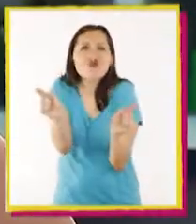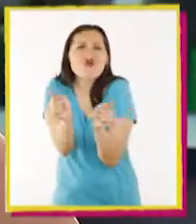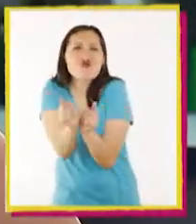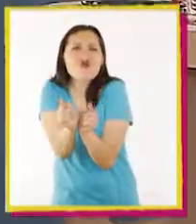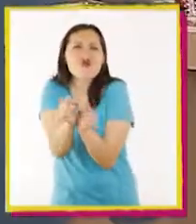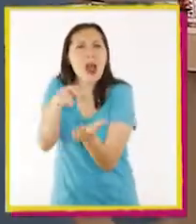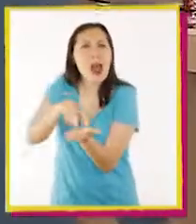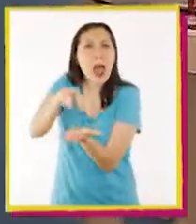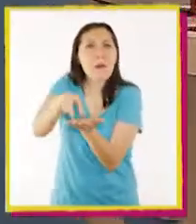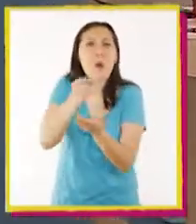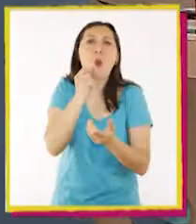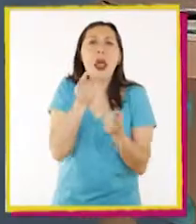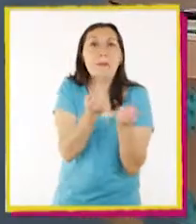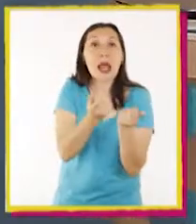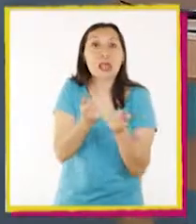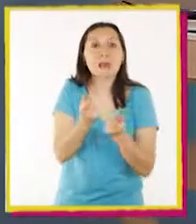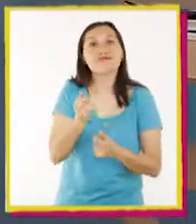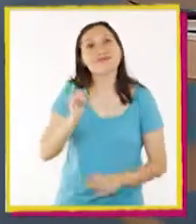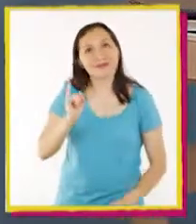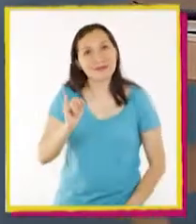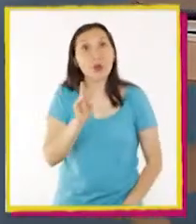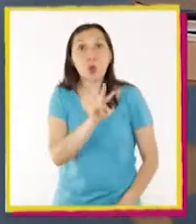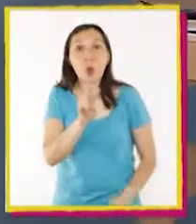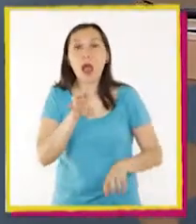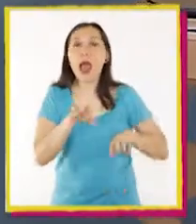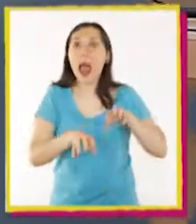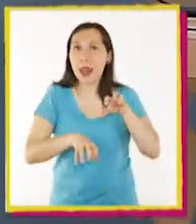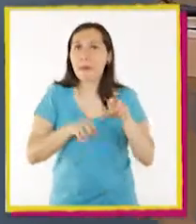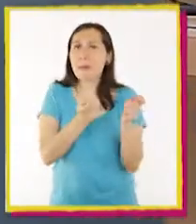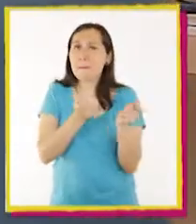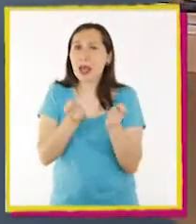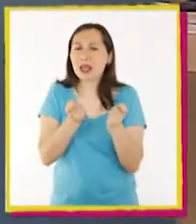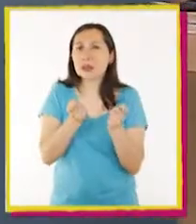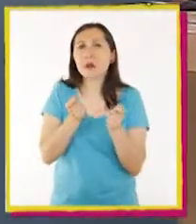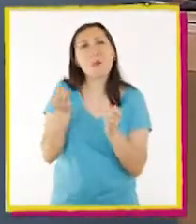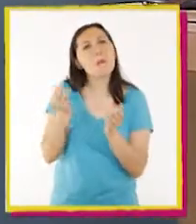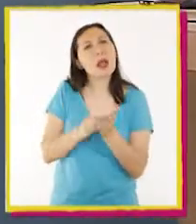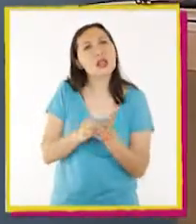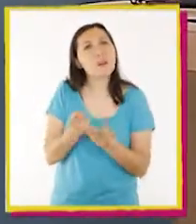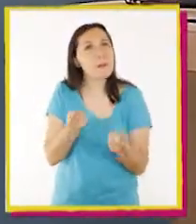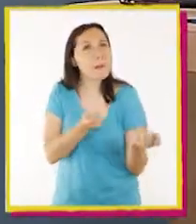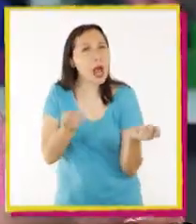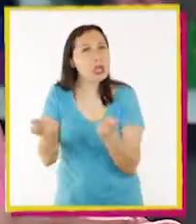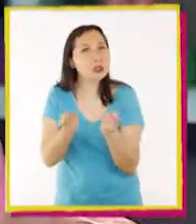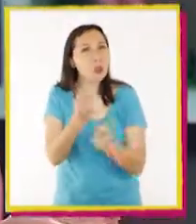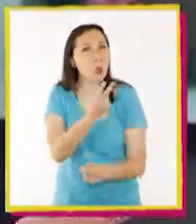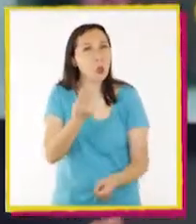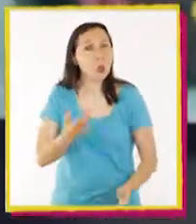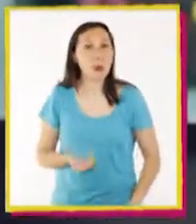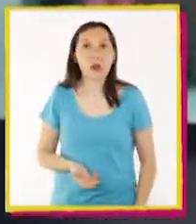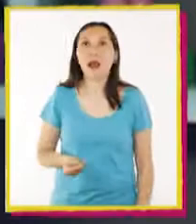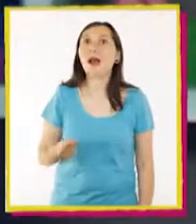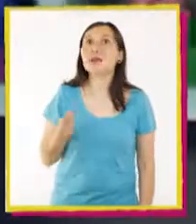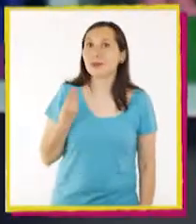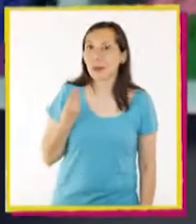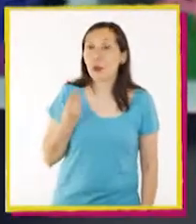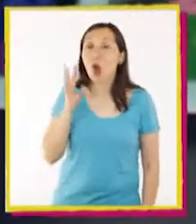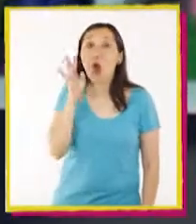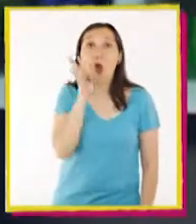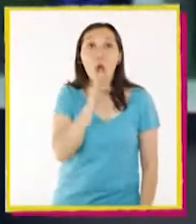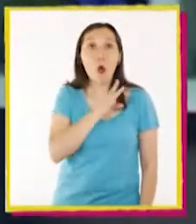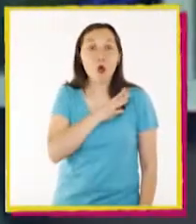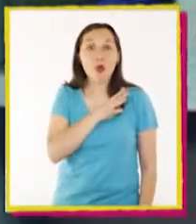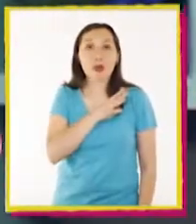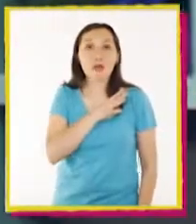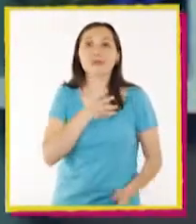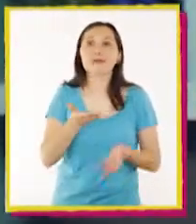rana? ¡Muy bien! ¡Son animales! Yeah. ¿En qué más se parecen? ¡Bien! ¡En su